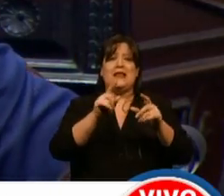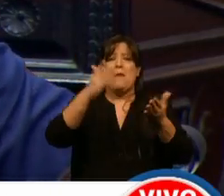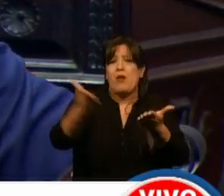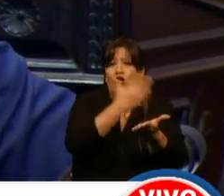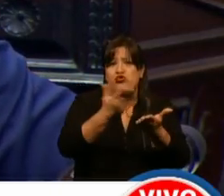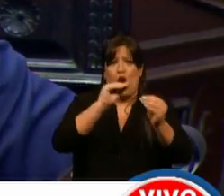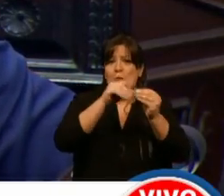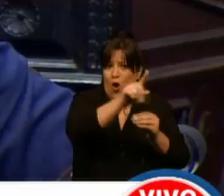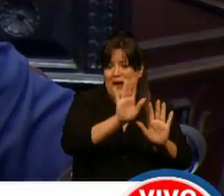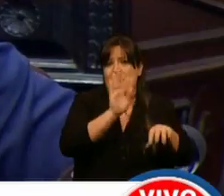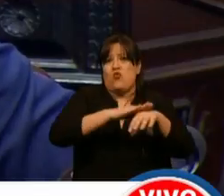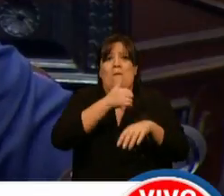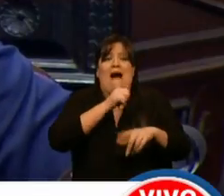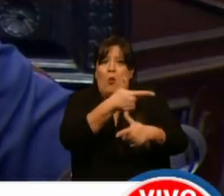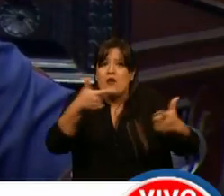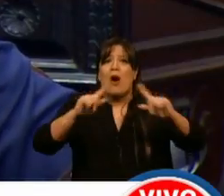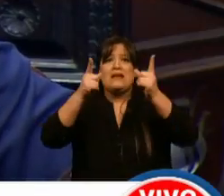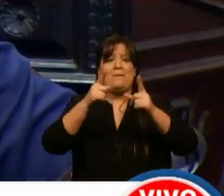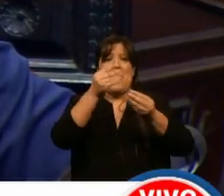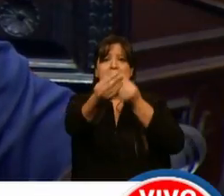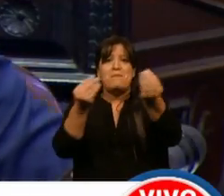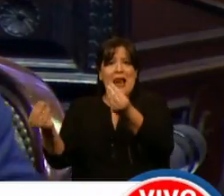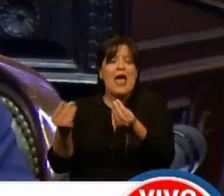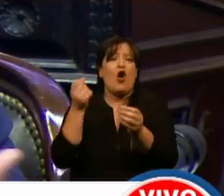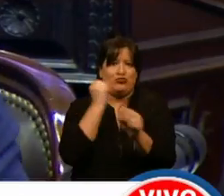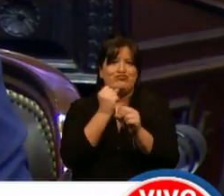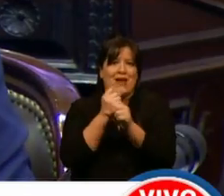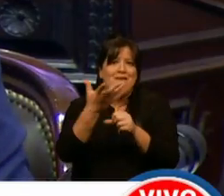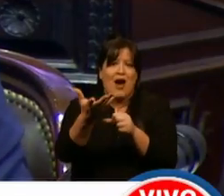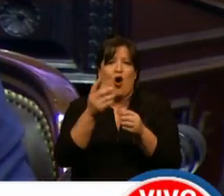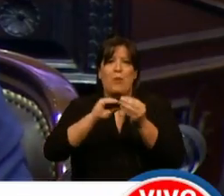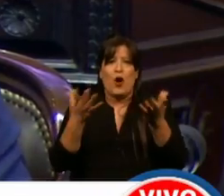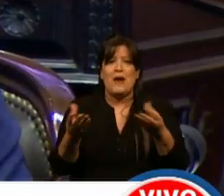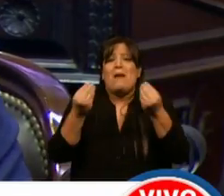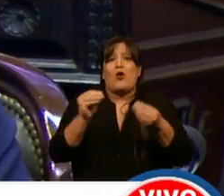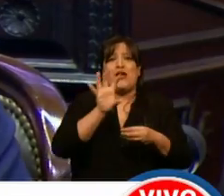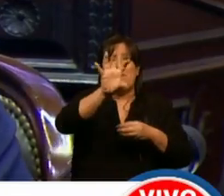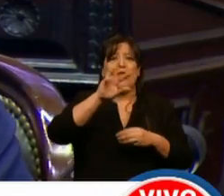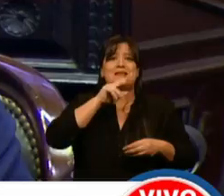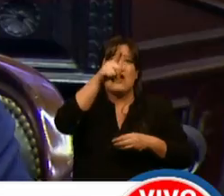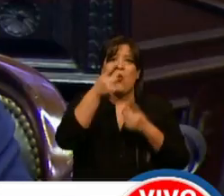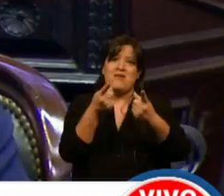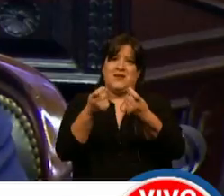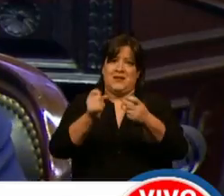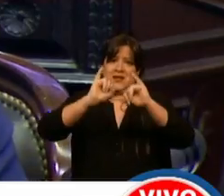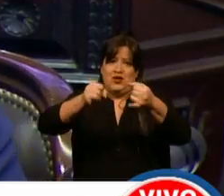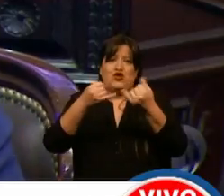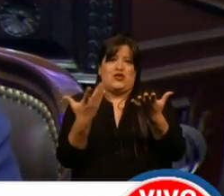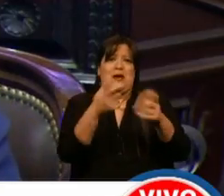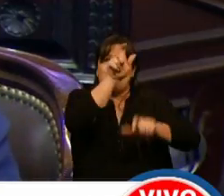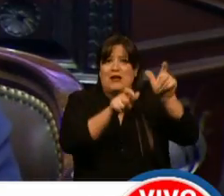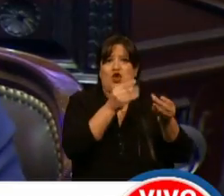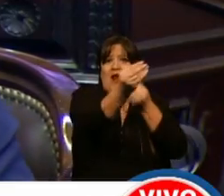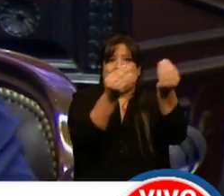va a afectar al empleo porque evidentemente la economía regional necesitan un intensa mano de obra